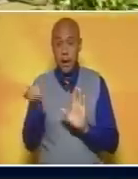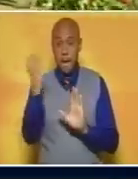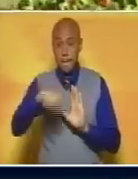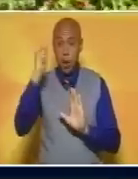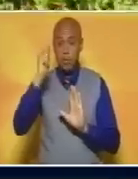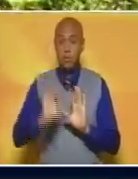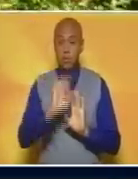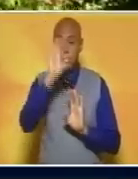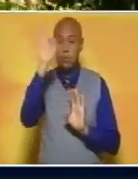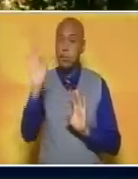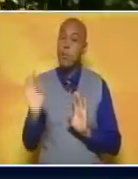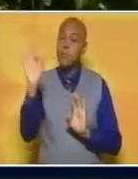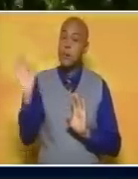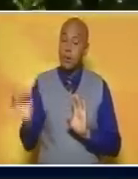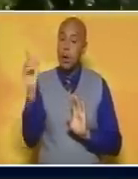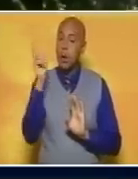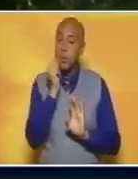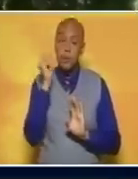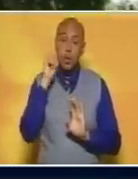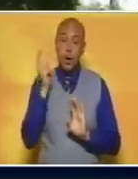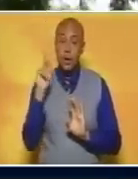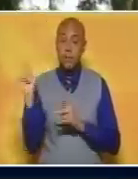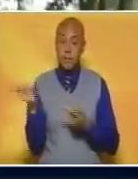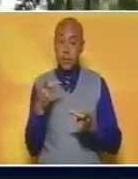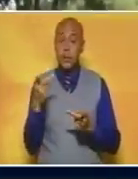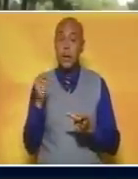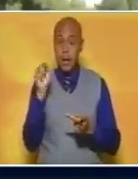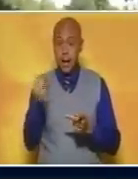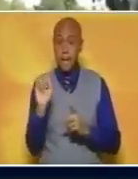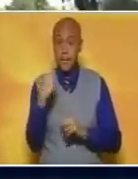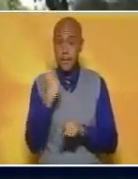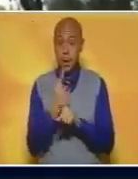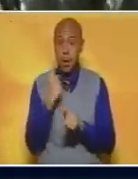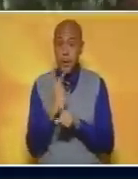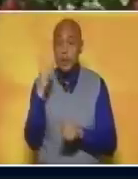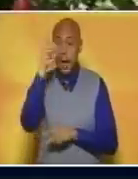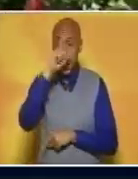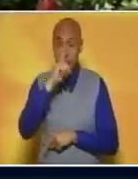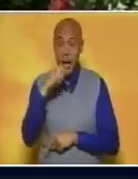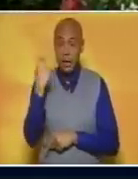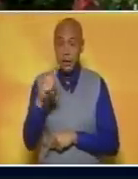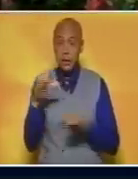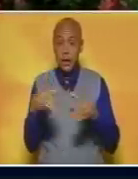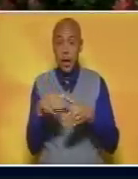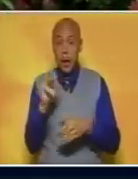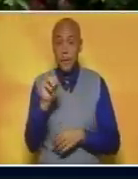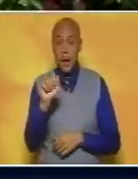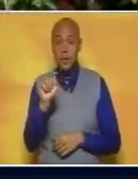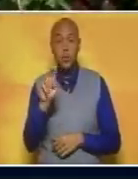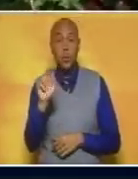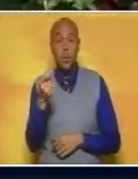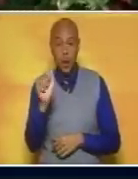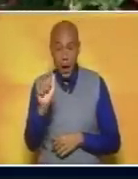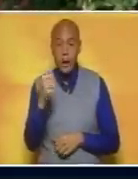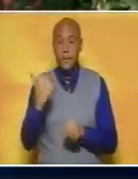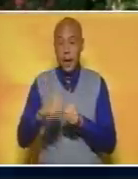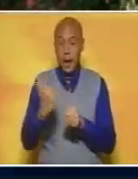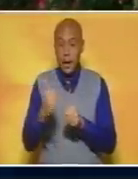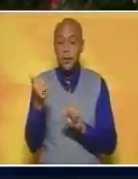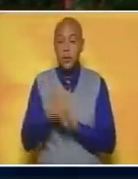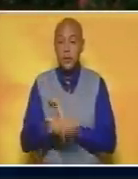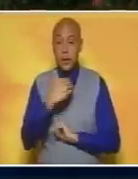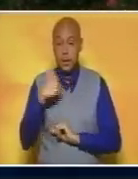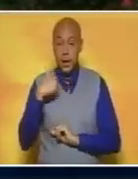recibir a los jugadores de la entidad y el resto del país, siendo el primer torneo del año la Matunga Maracaibo, primera parada del circuito recreativo